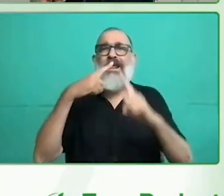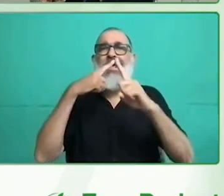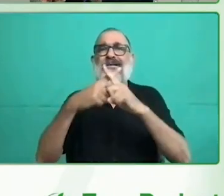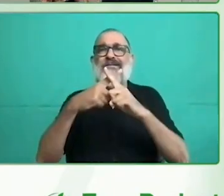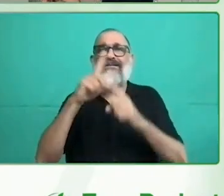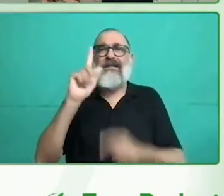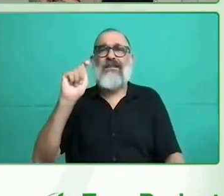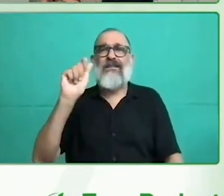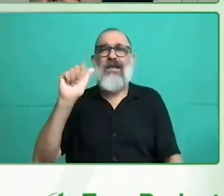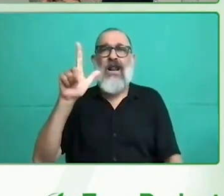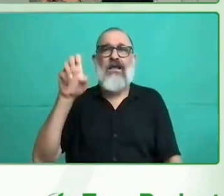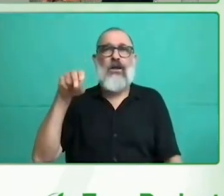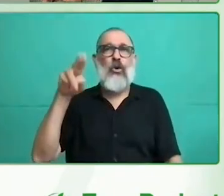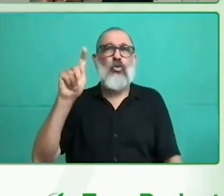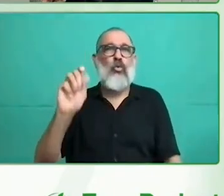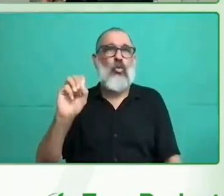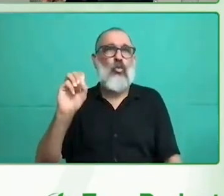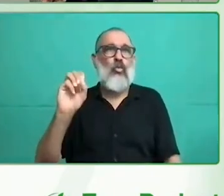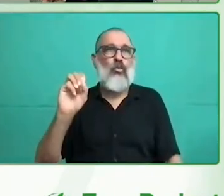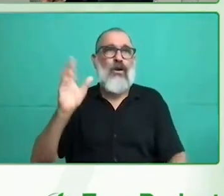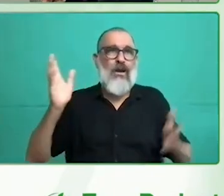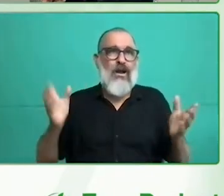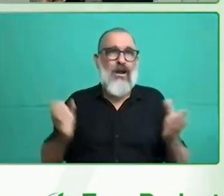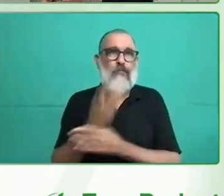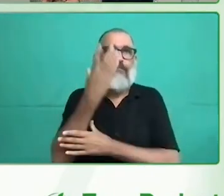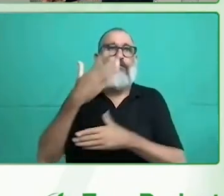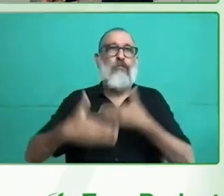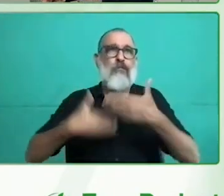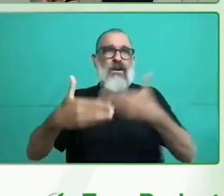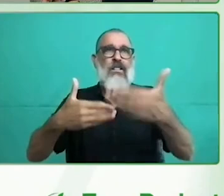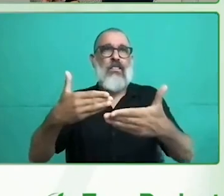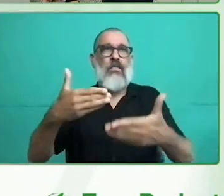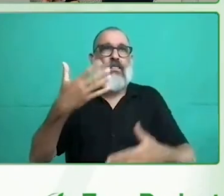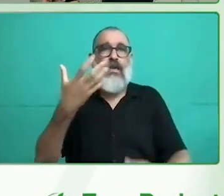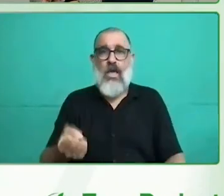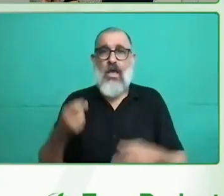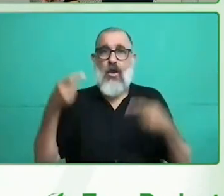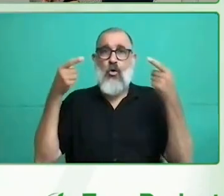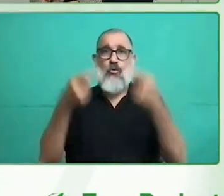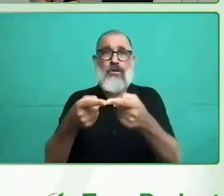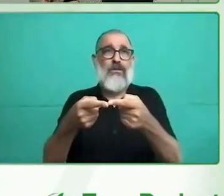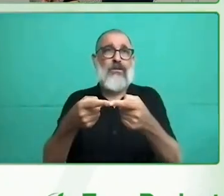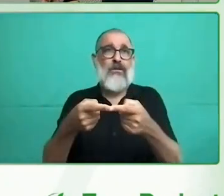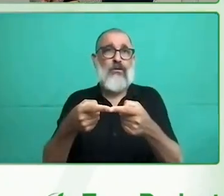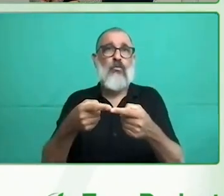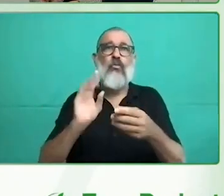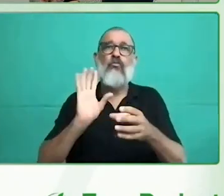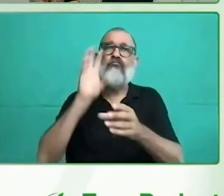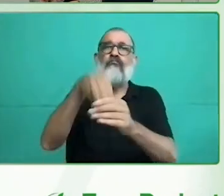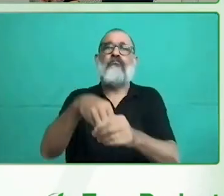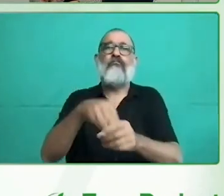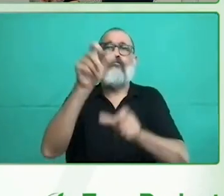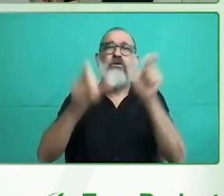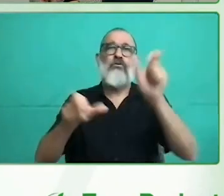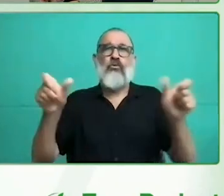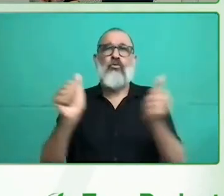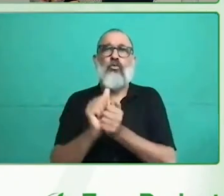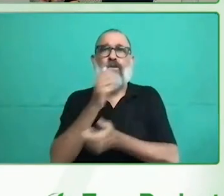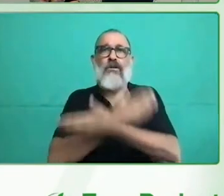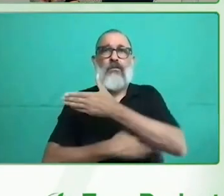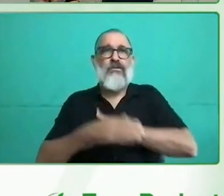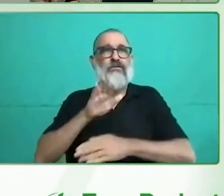Este programa lo llevamos a cabo con la financiación no solo propia de la Fundación 11, sino con fondos del Fondo Social Europeo.